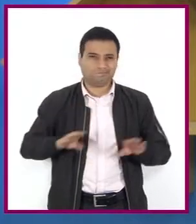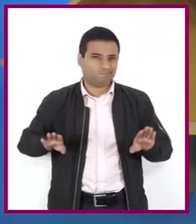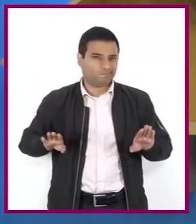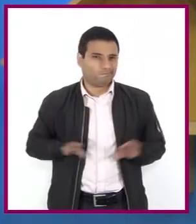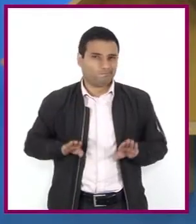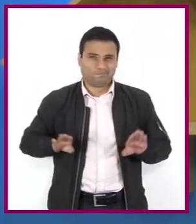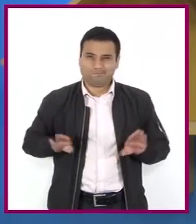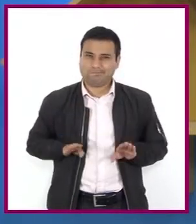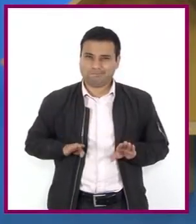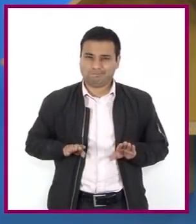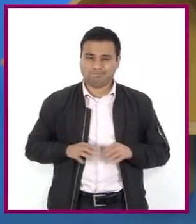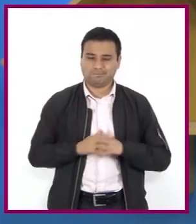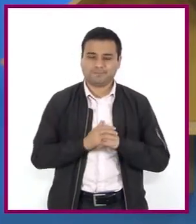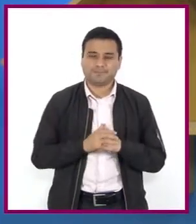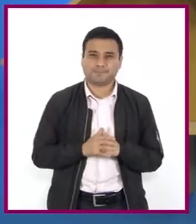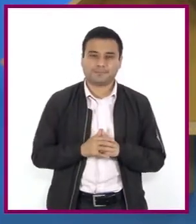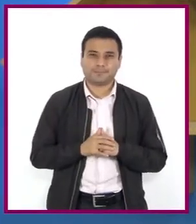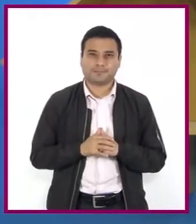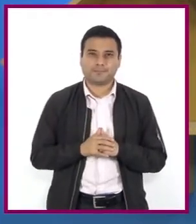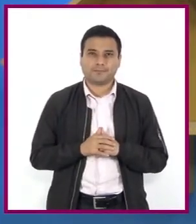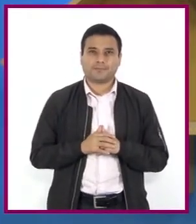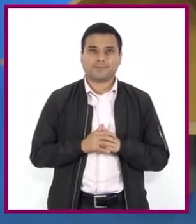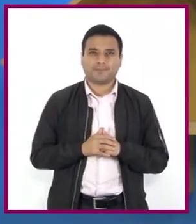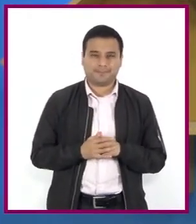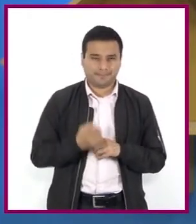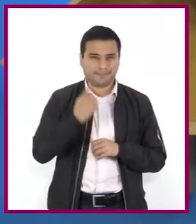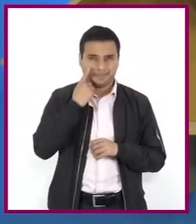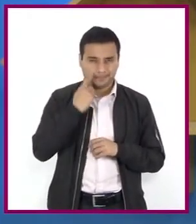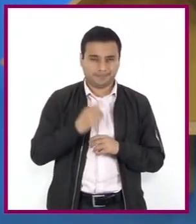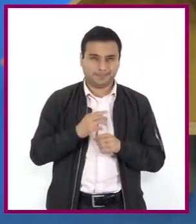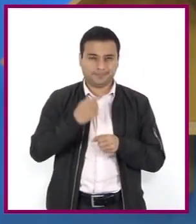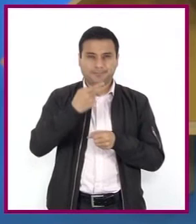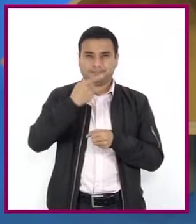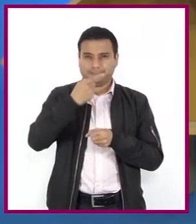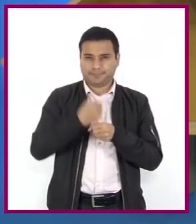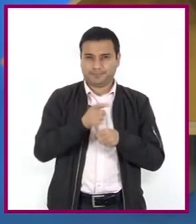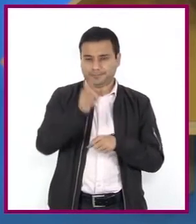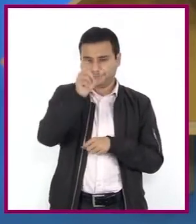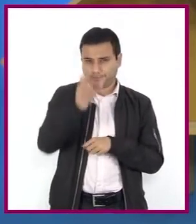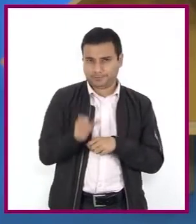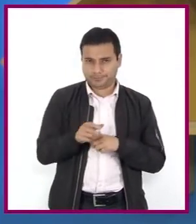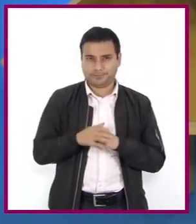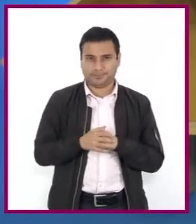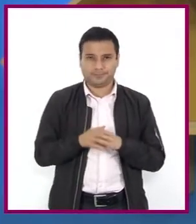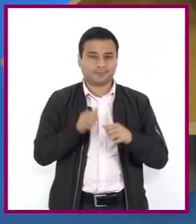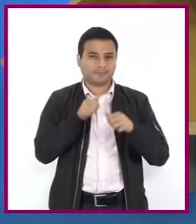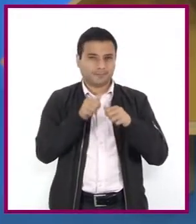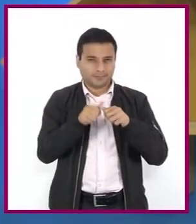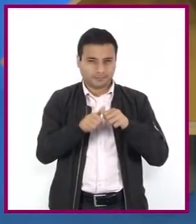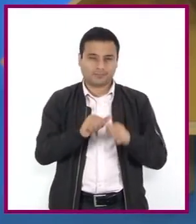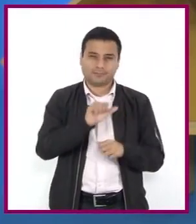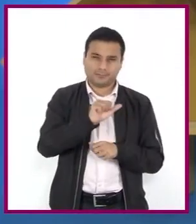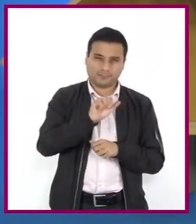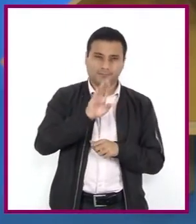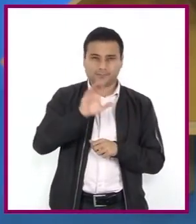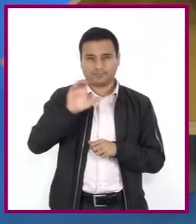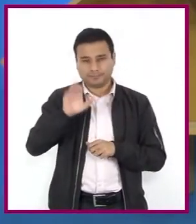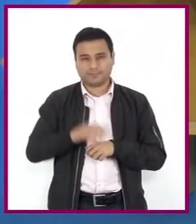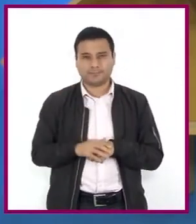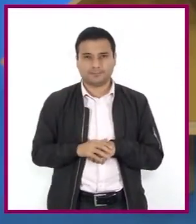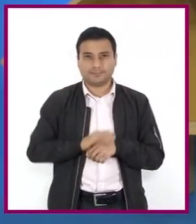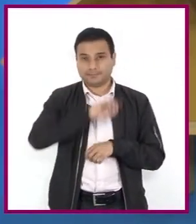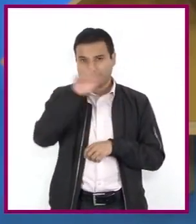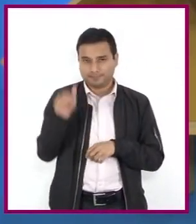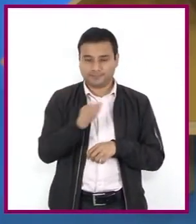hoja donde estamos trabajando. Primero obtenemos la columna, marcada con una letra del abecedario, y después se obtiene la